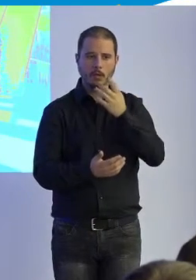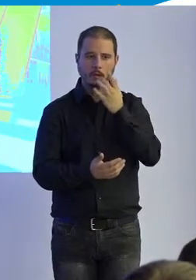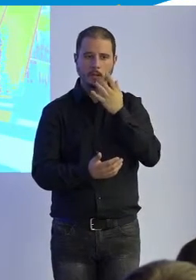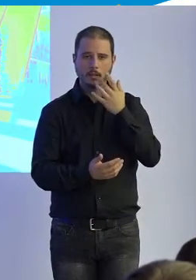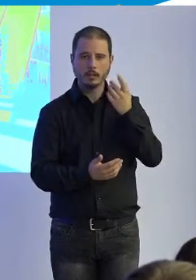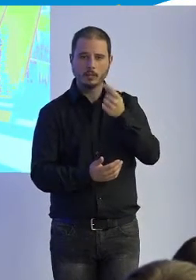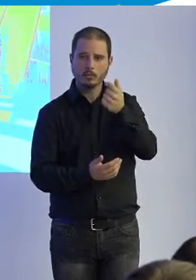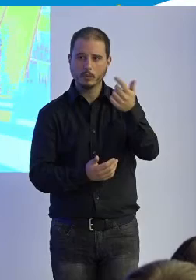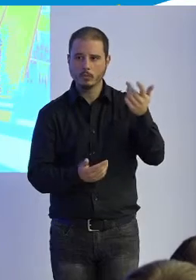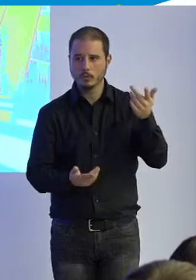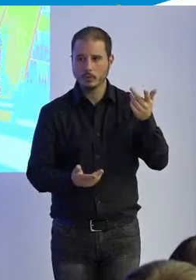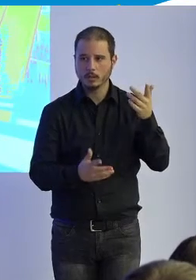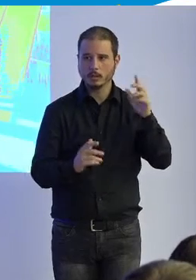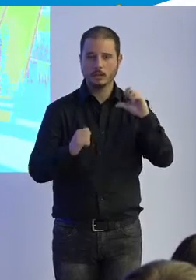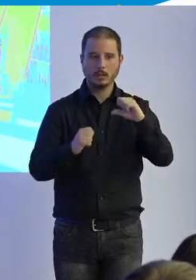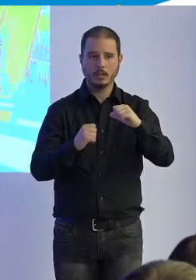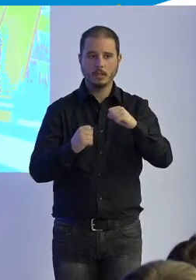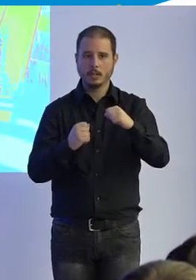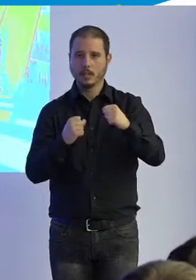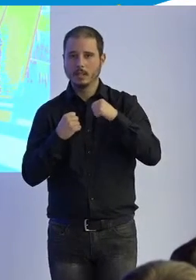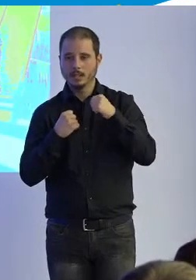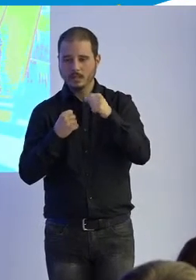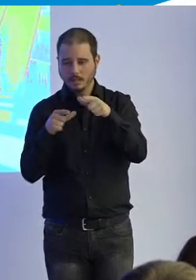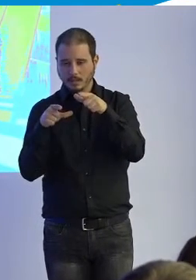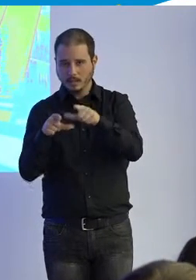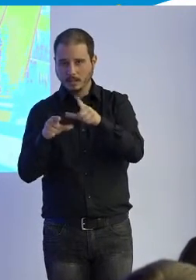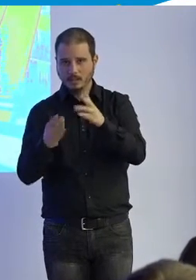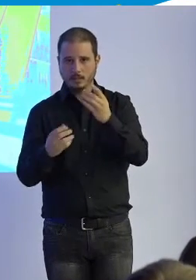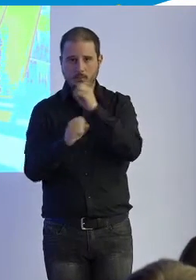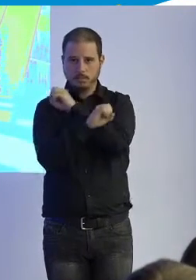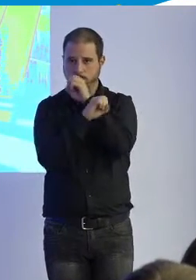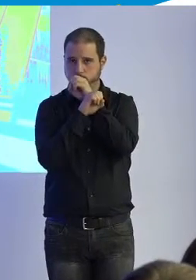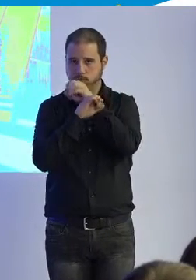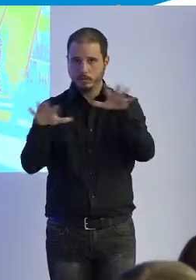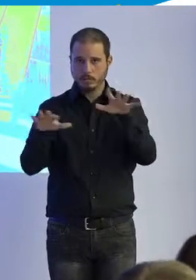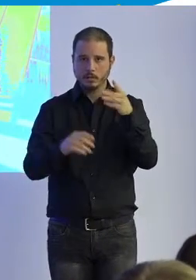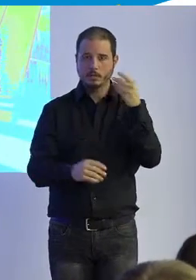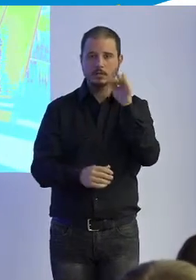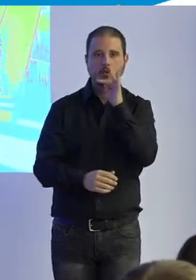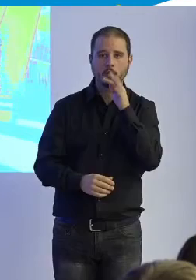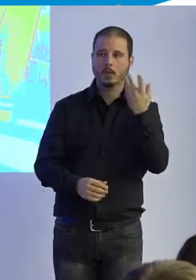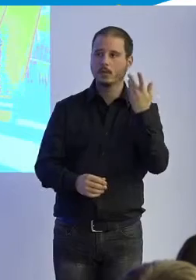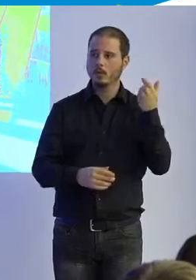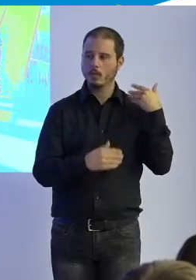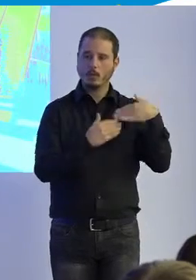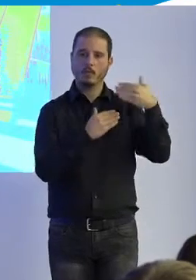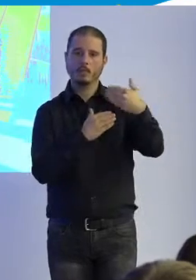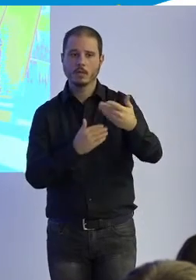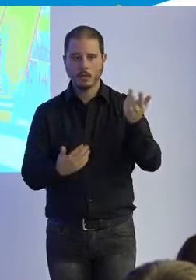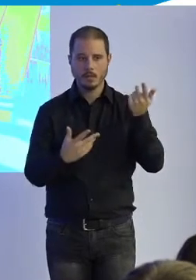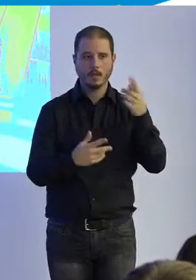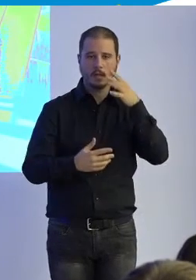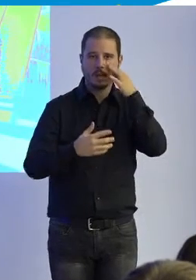poco nicho y no se ha convertido en algo masivo? ¿Cuándo creéis, va para los dos la pregunta, que la realidad virtual se puede convertir ya en